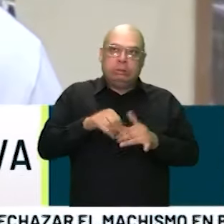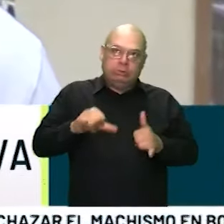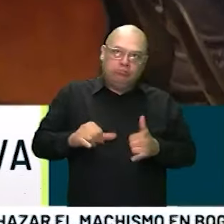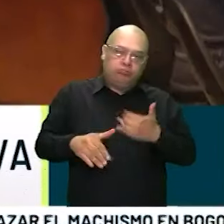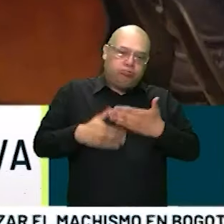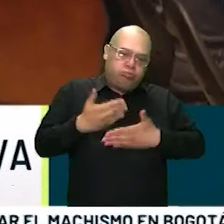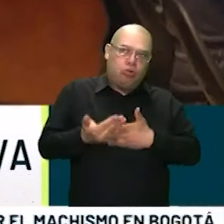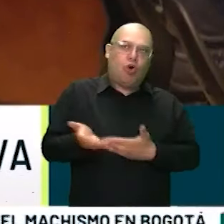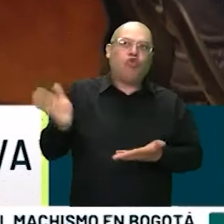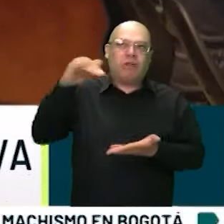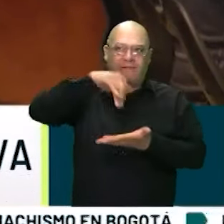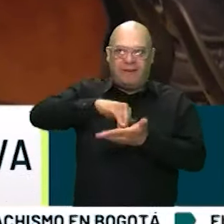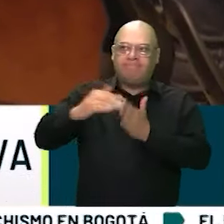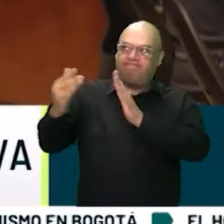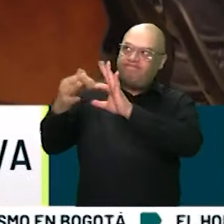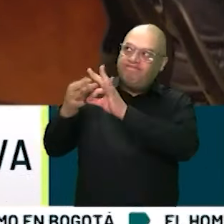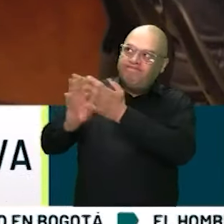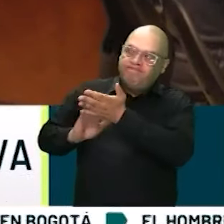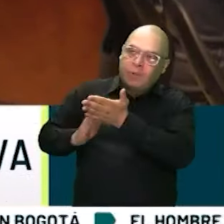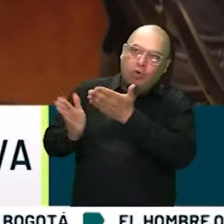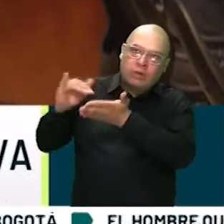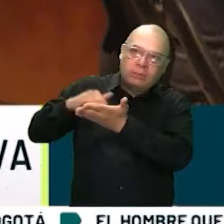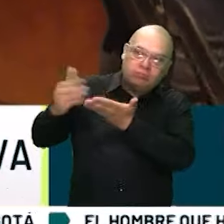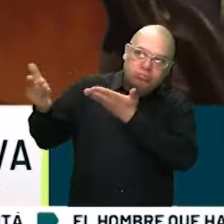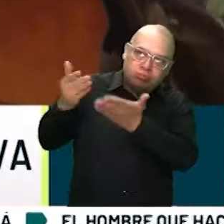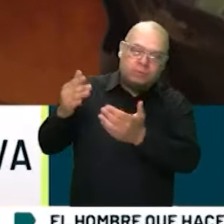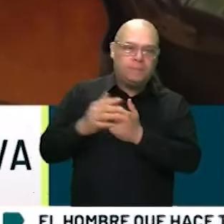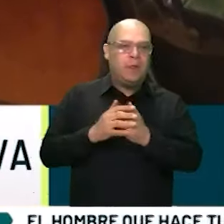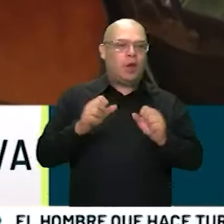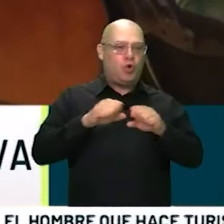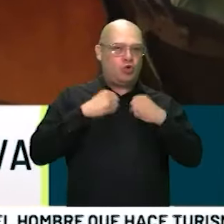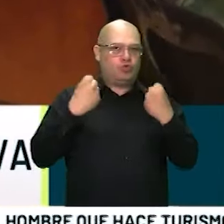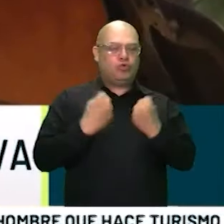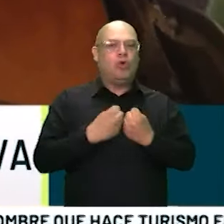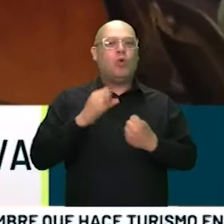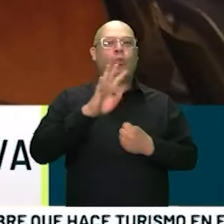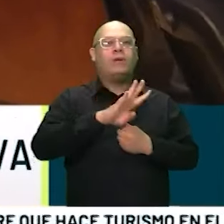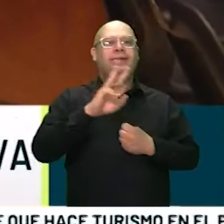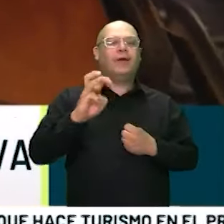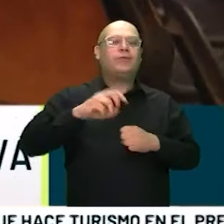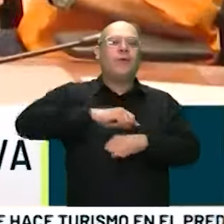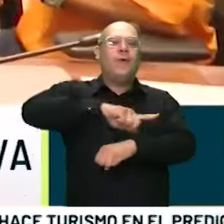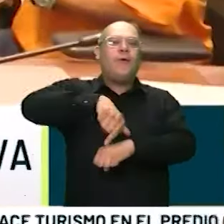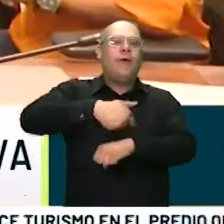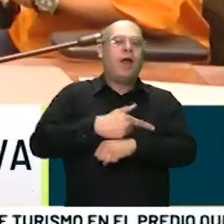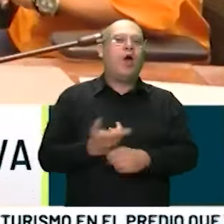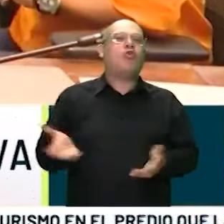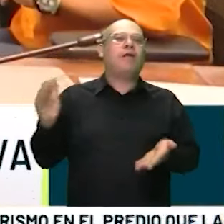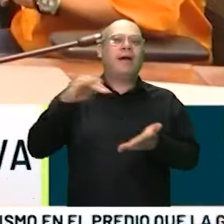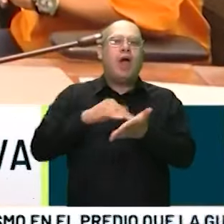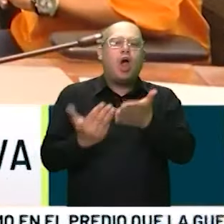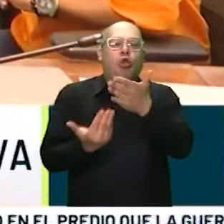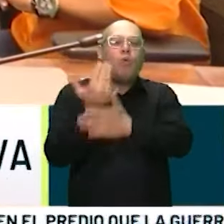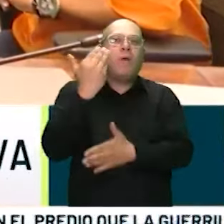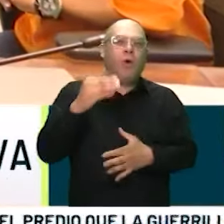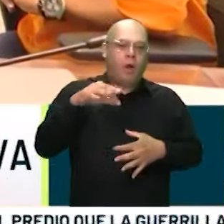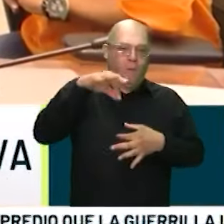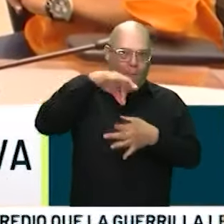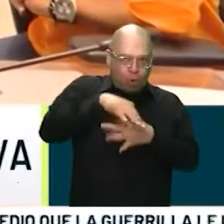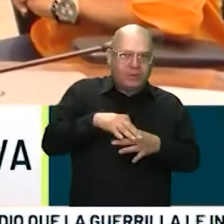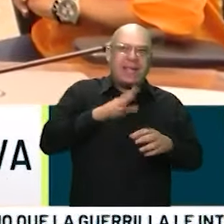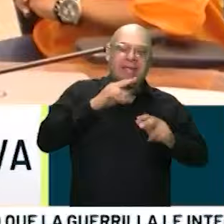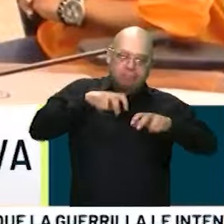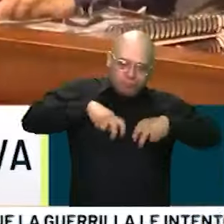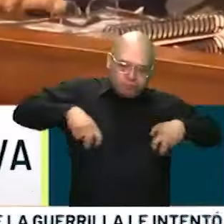reposición así las cosas el consejo tiene un plazo de 48 horas para elegir una nueva mesa directiva que deberá